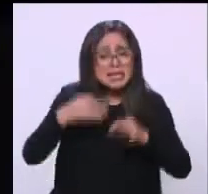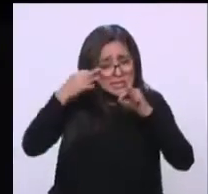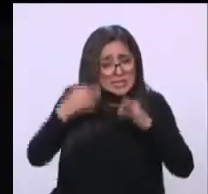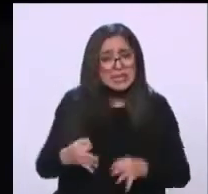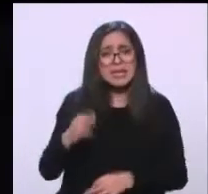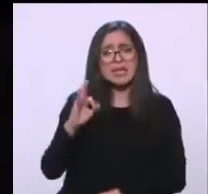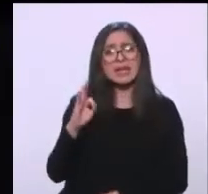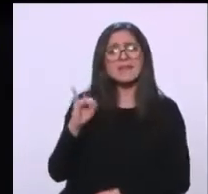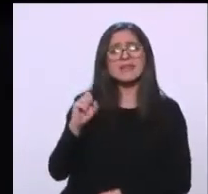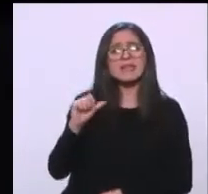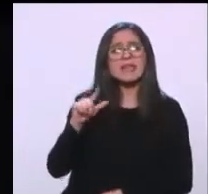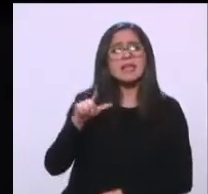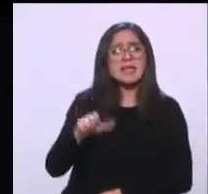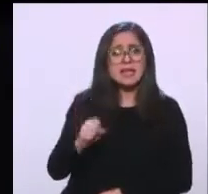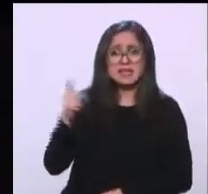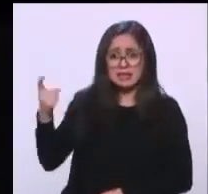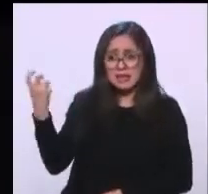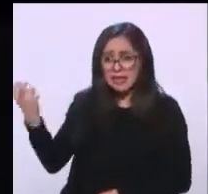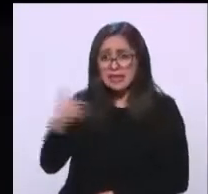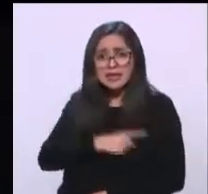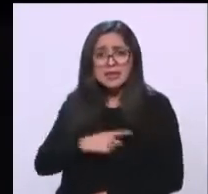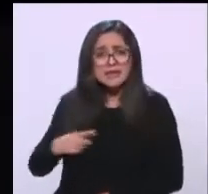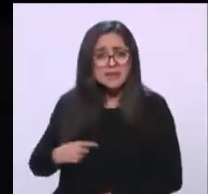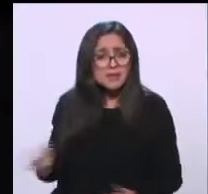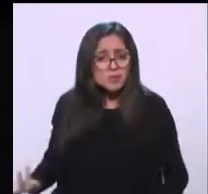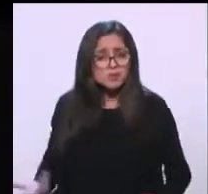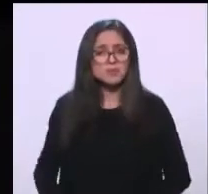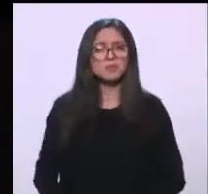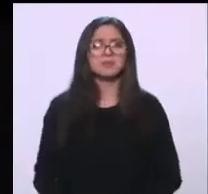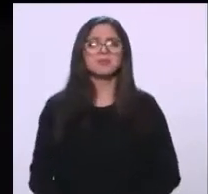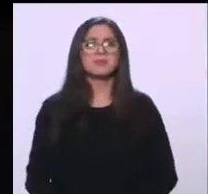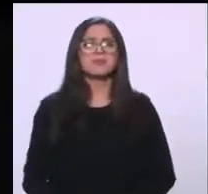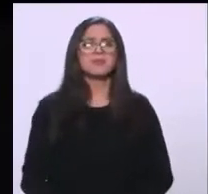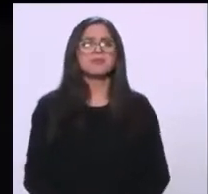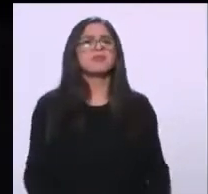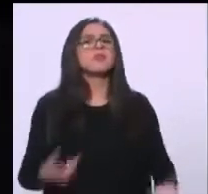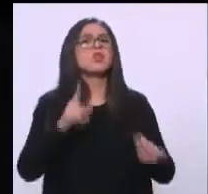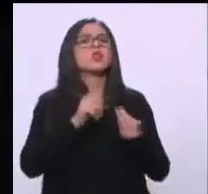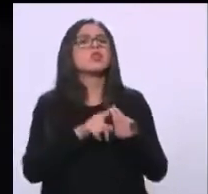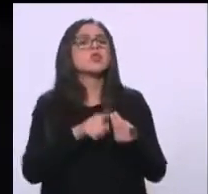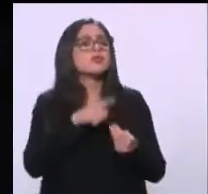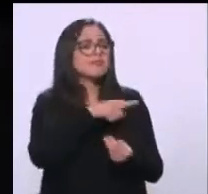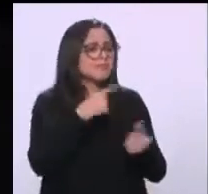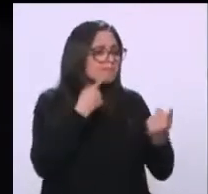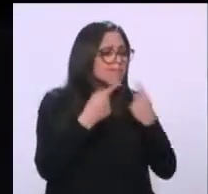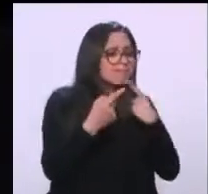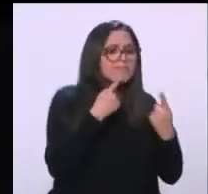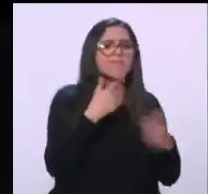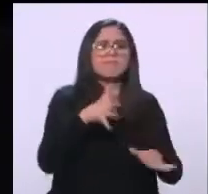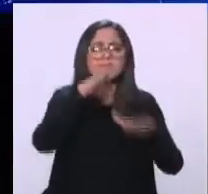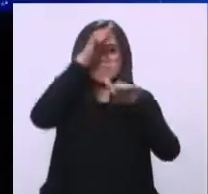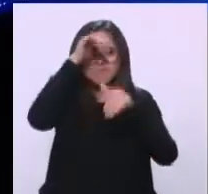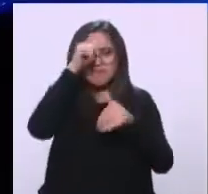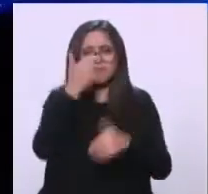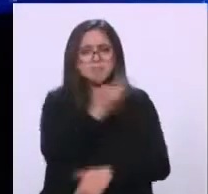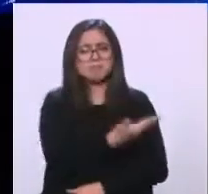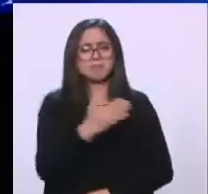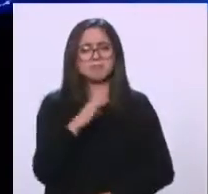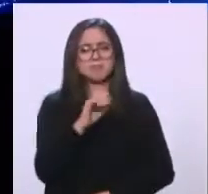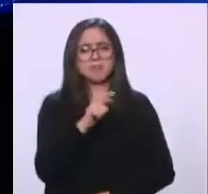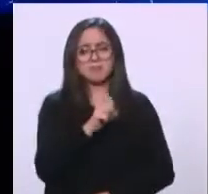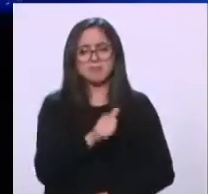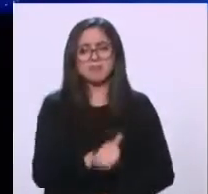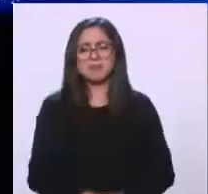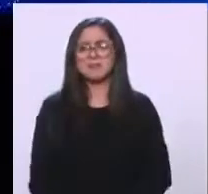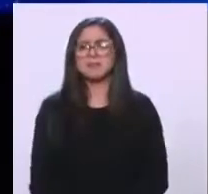vámonos contra ellos. ¿Dónde está el diálogo? ¿Dónde está la concertación? ¿Dónde está la negociación, Elisa? Pues digamos, yo lo que noto, por